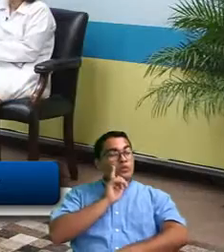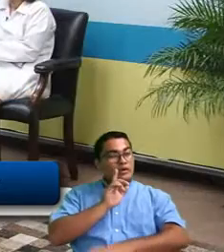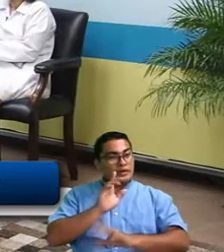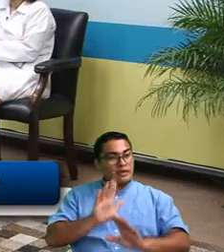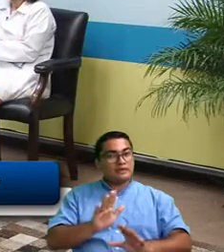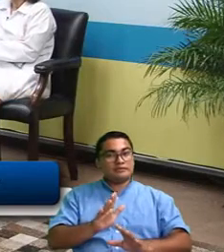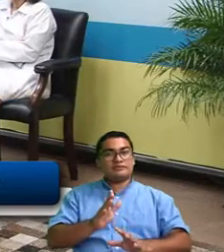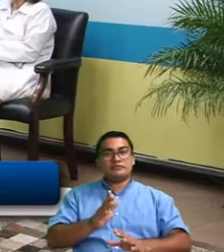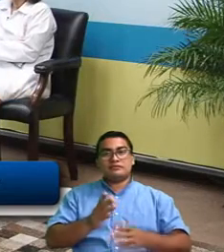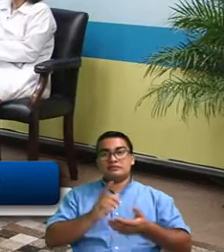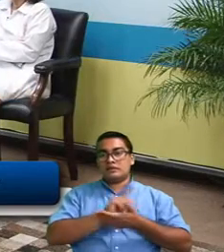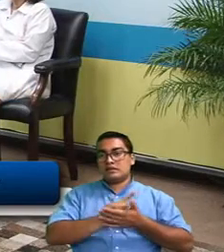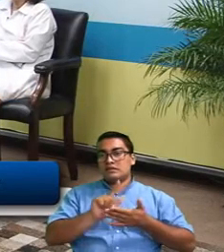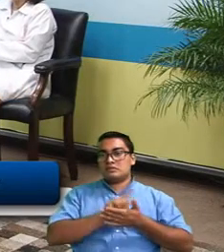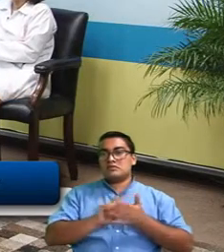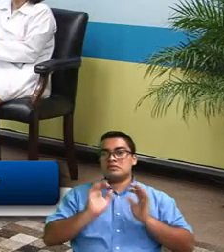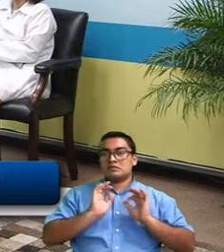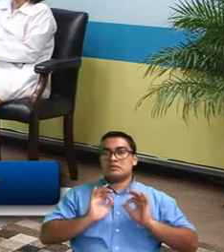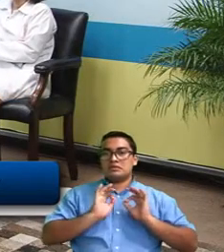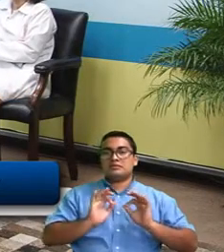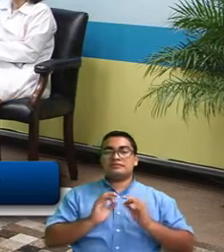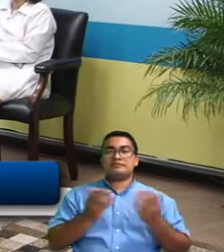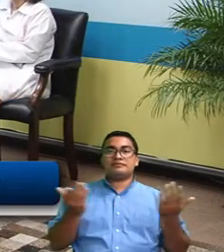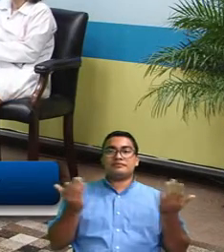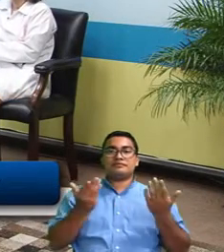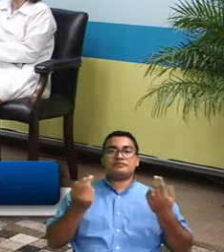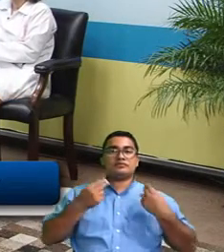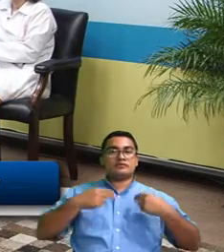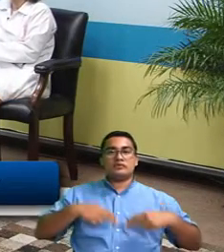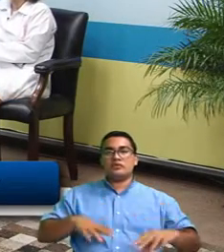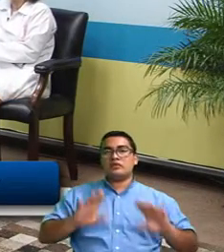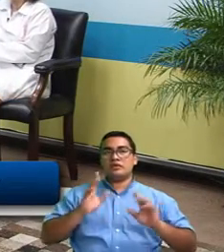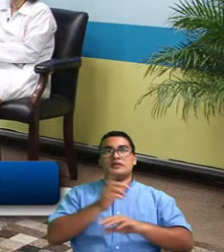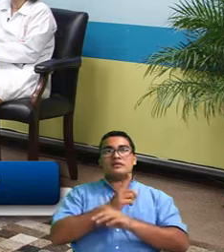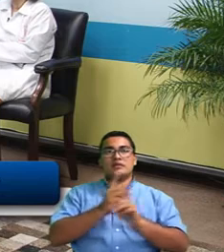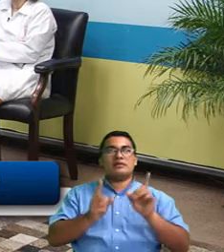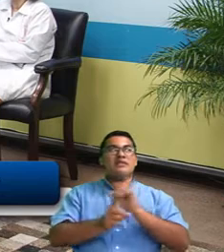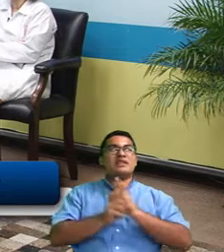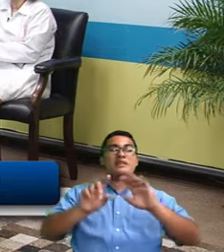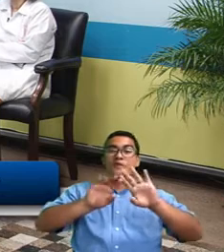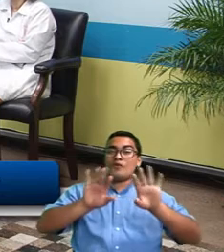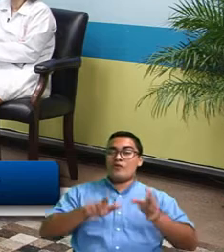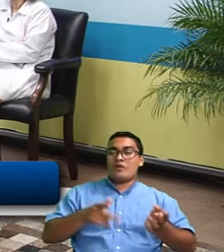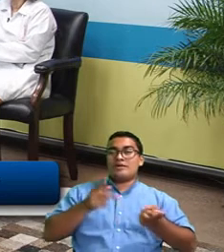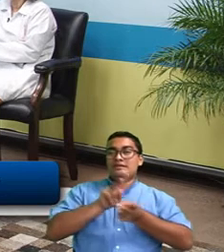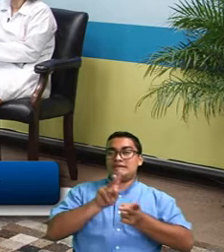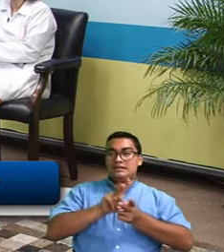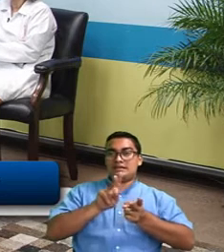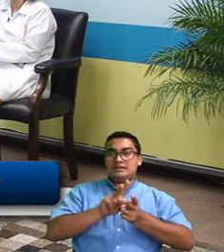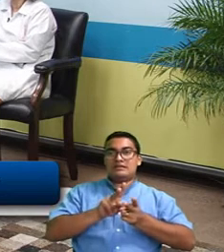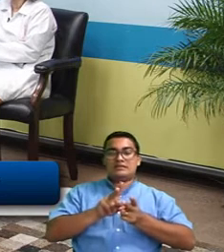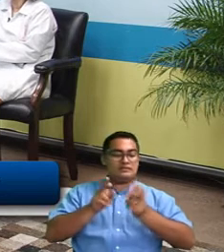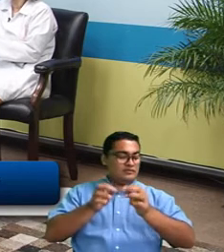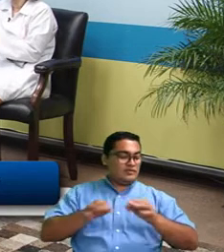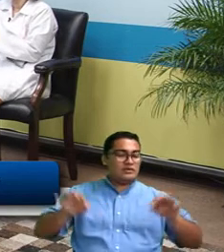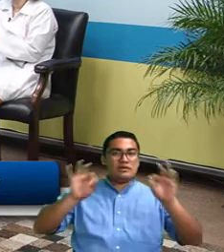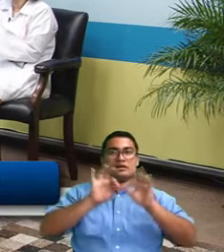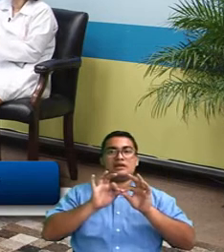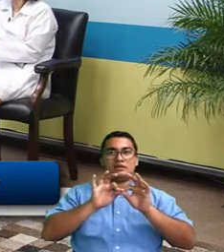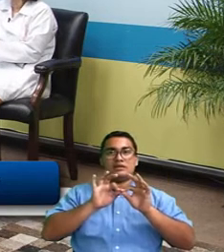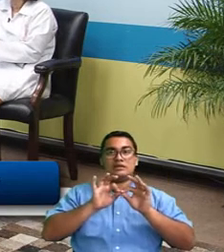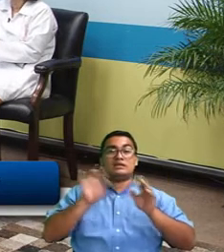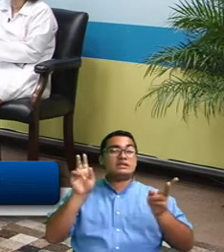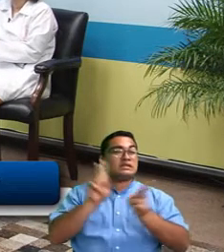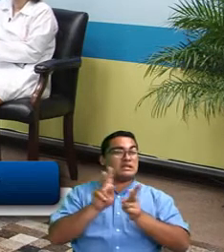¿ya? Con esto de la higiene, pues la higiene normal que tiene que tener una mujer durante las relaciones sexuales, lo básico es que después de